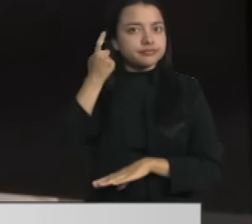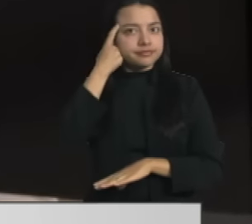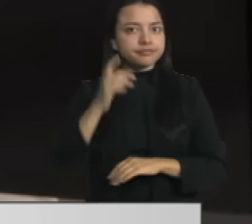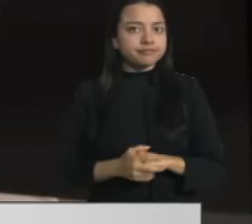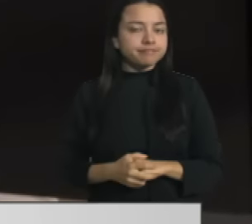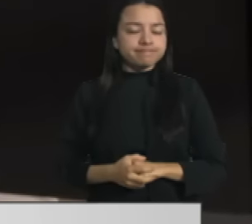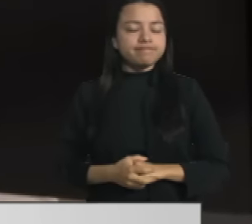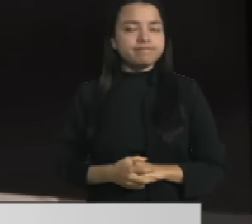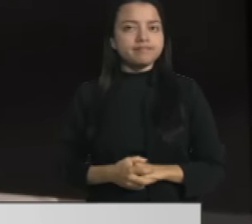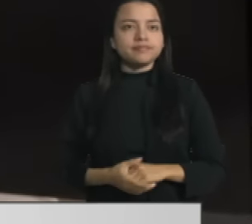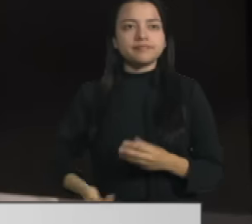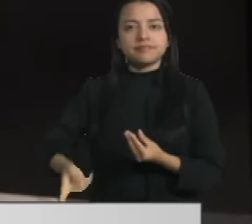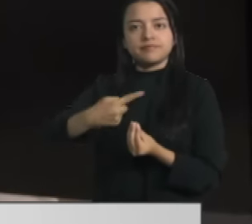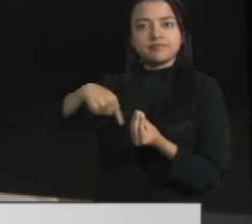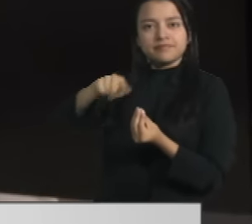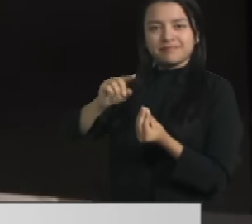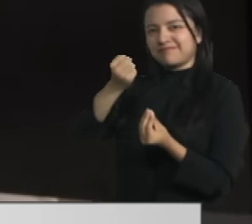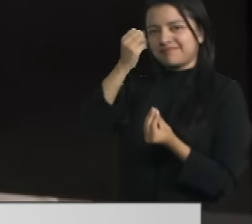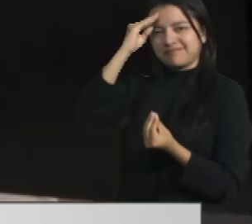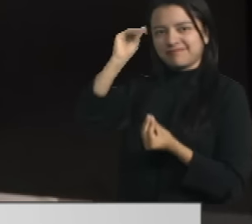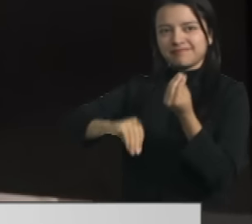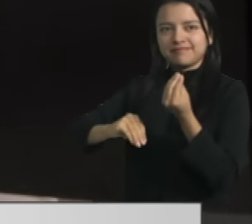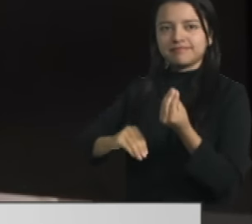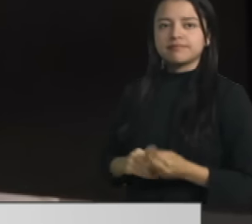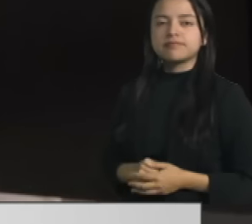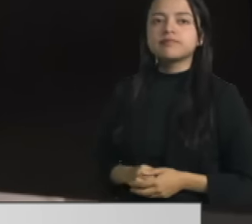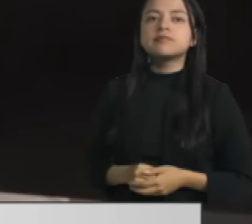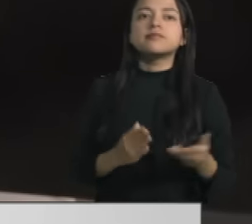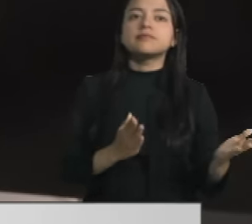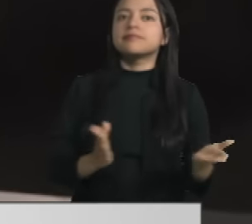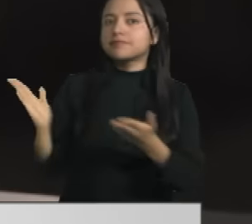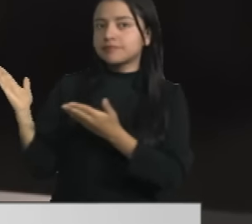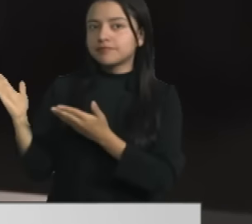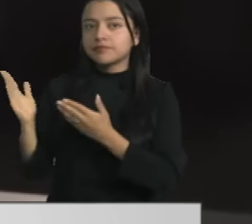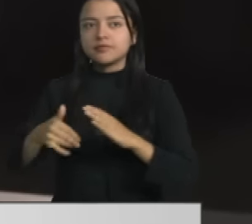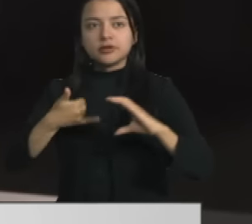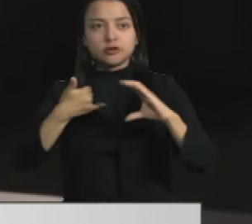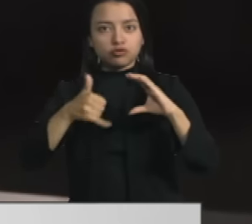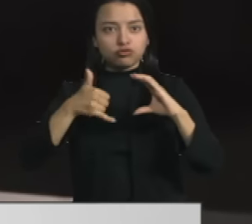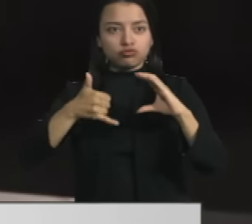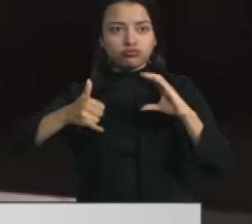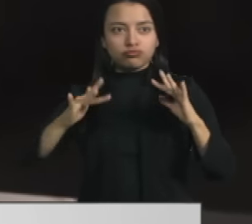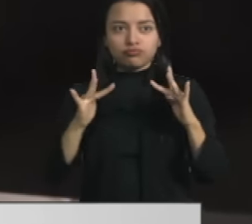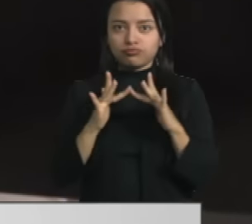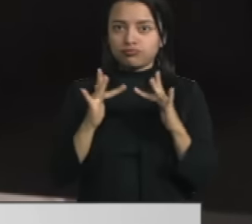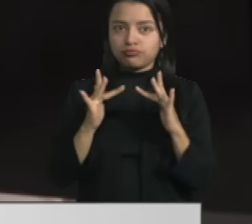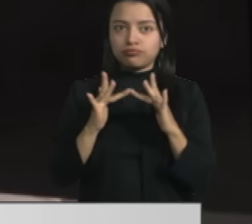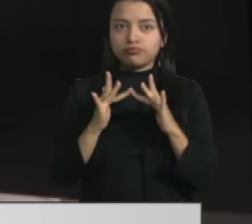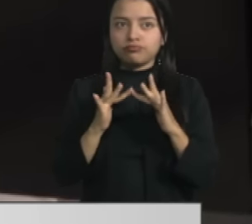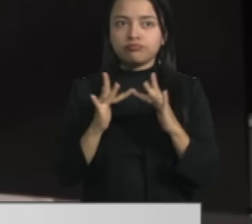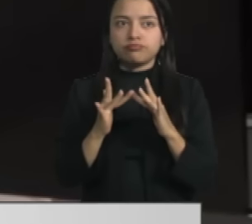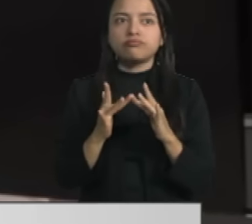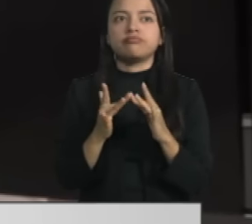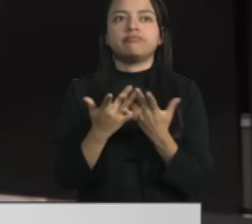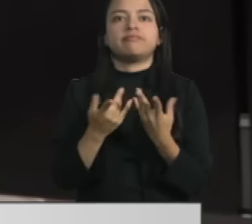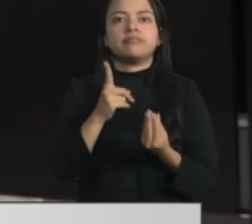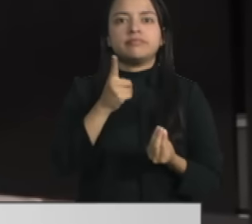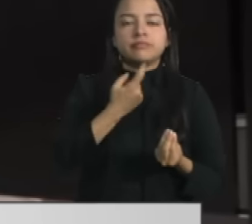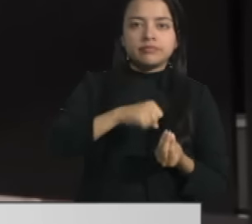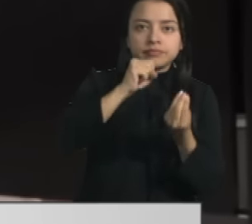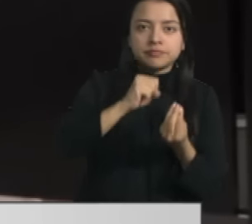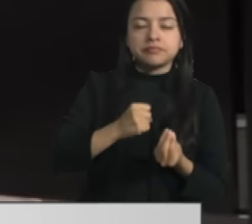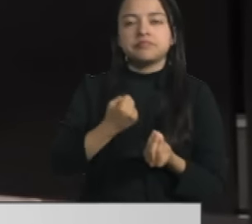una propuesta que los camioneros hasta el momento no han aceptado. Estamos hablando vía WhatsApp con 2 de los dirigentes gremiales de camioneros y de empresas